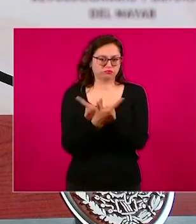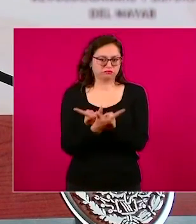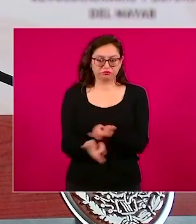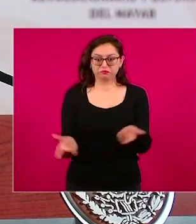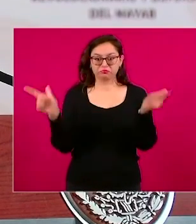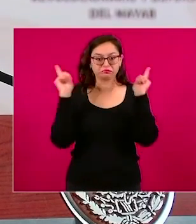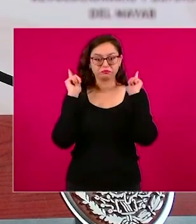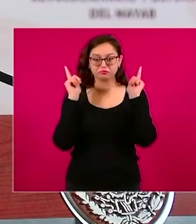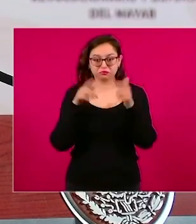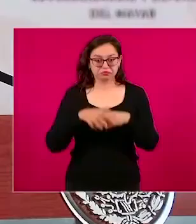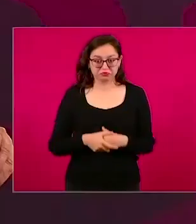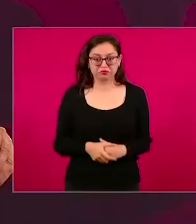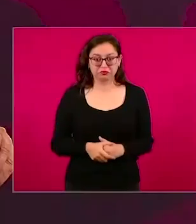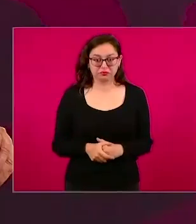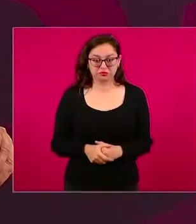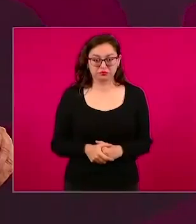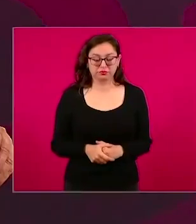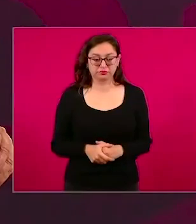Esto no